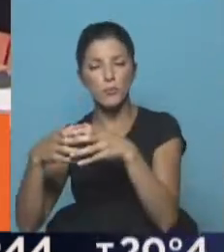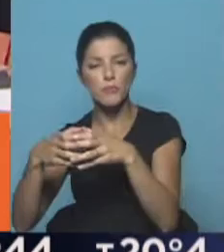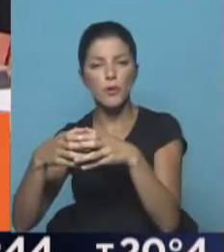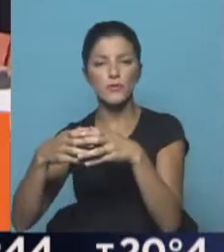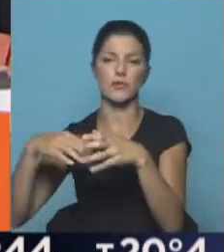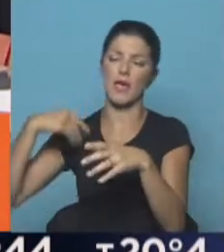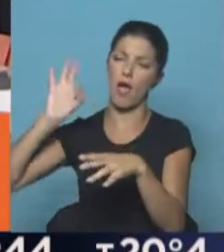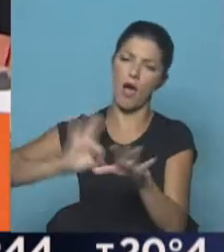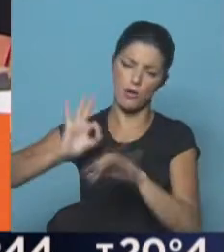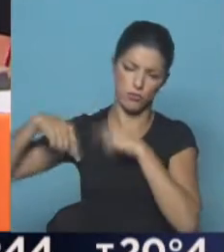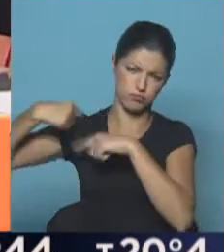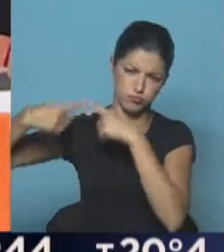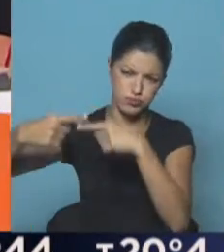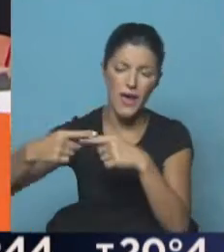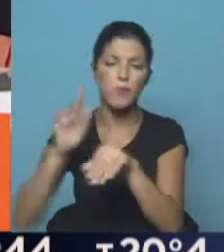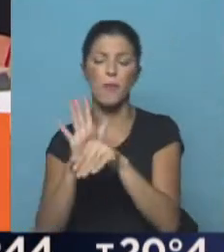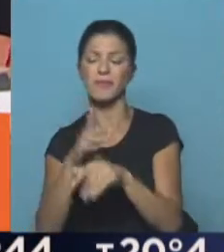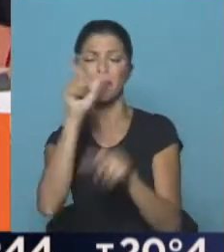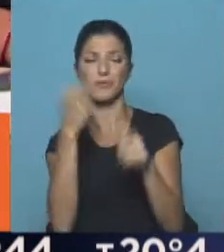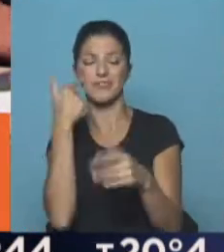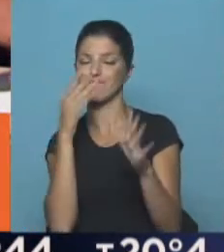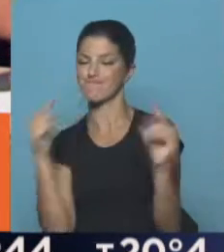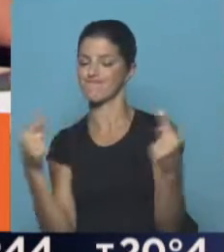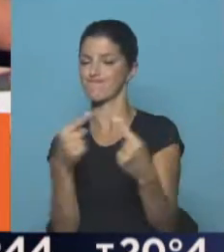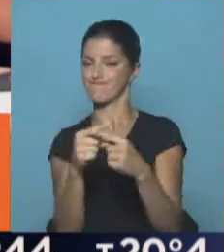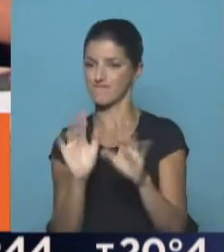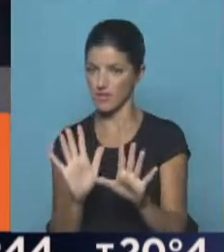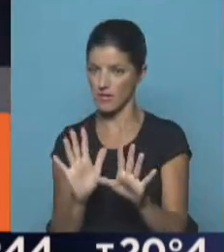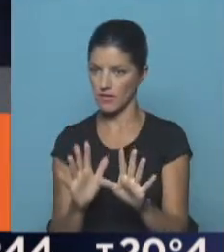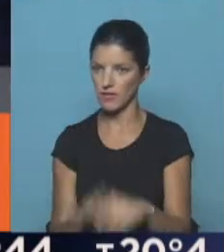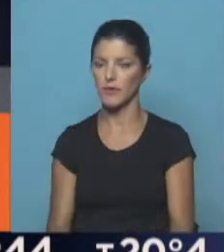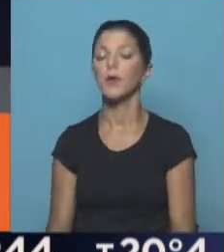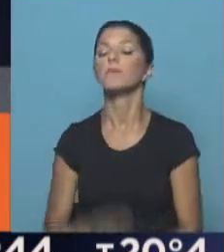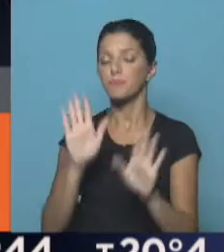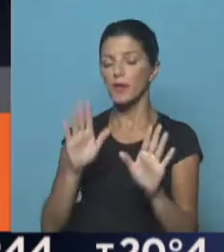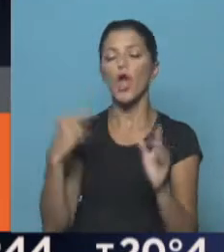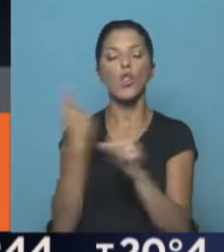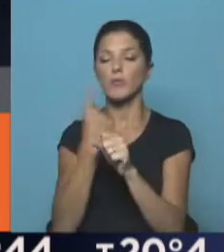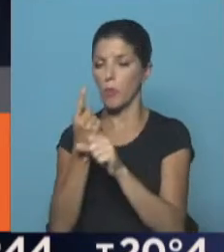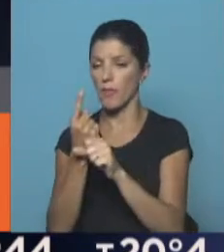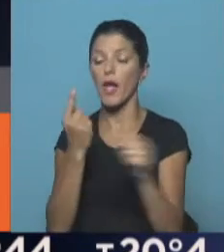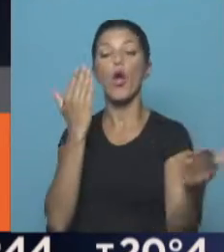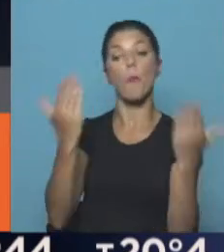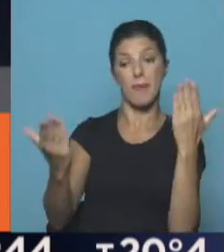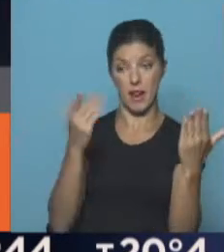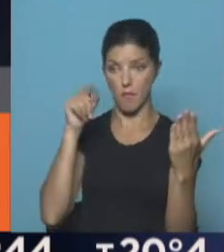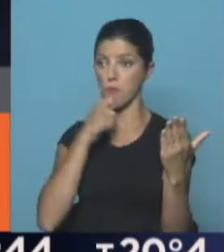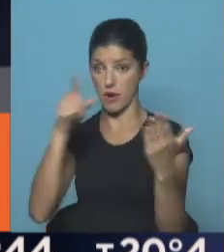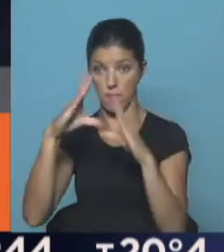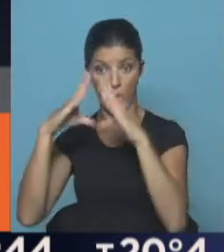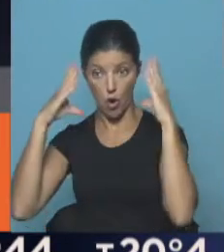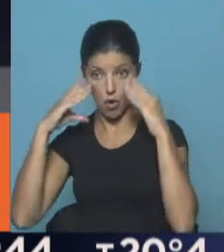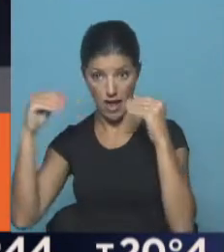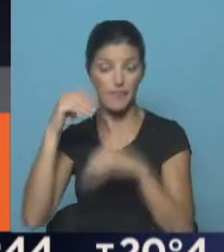tradicionales verdaderamente, pero por otras razones. Ahora, no es comparable el fenómeno de Holanda, a mi entender, con el fenómeno